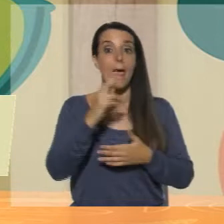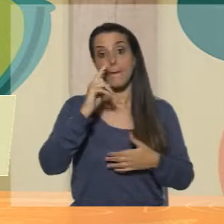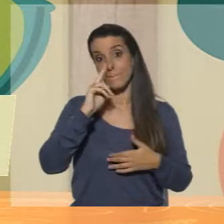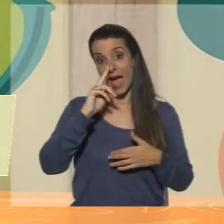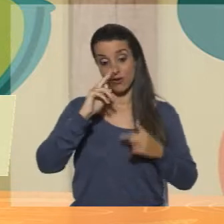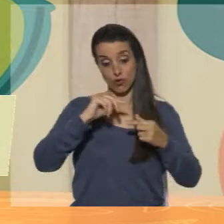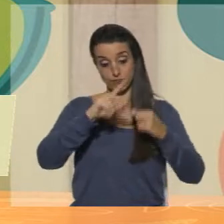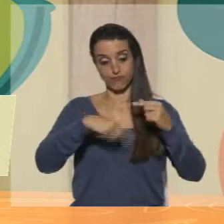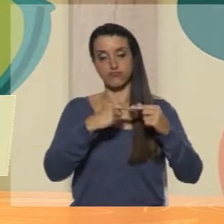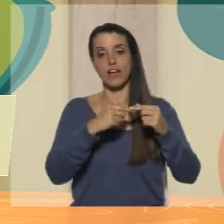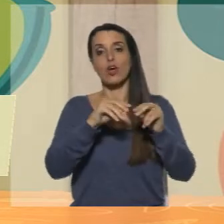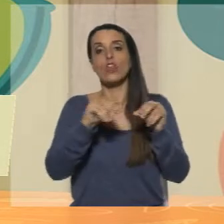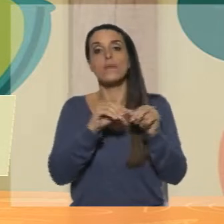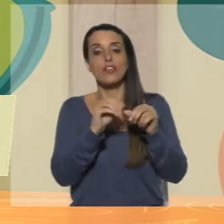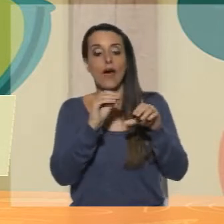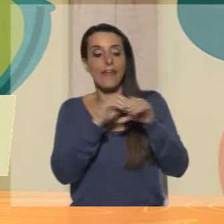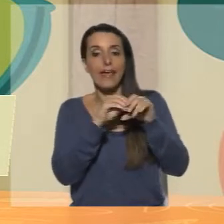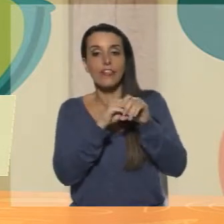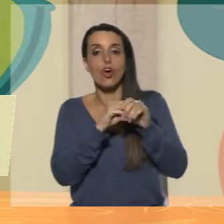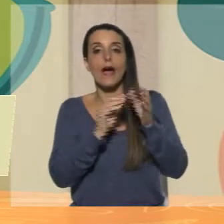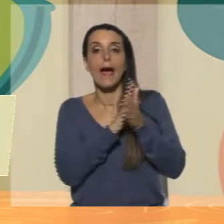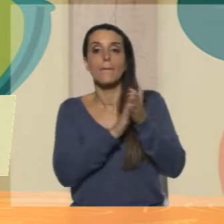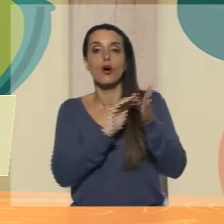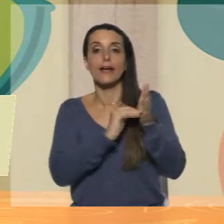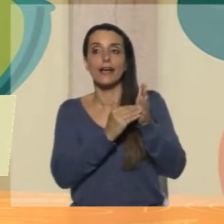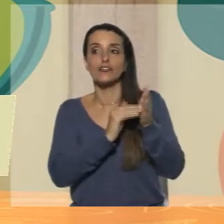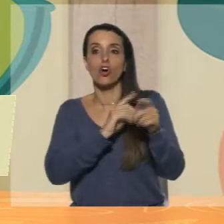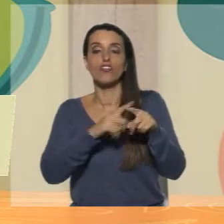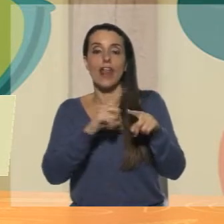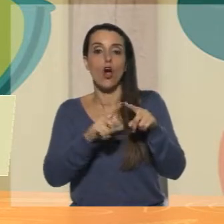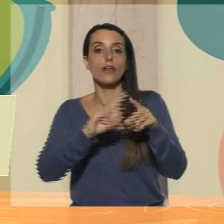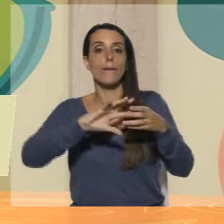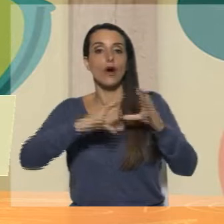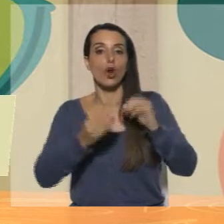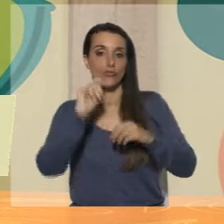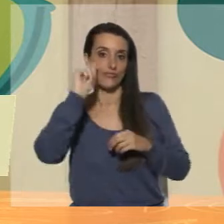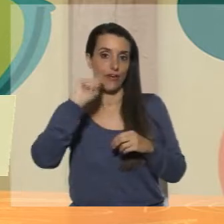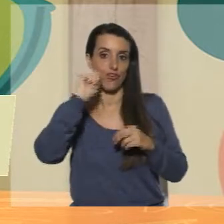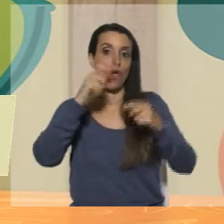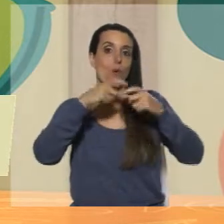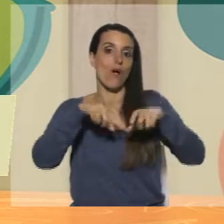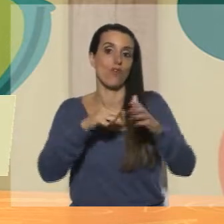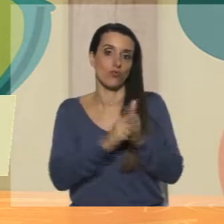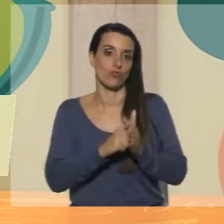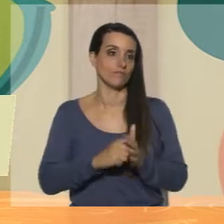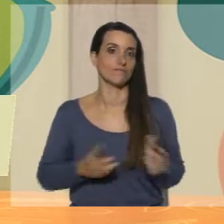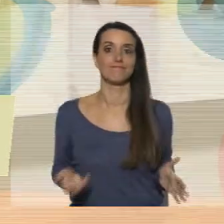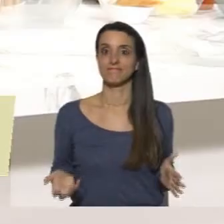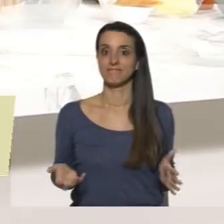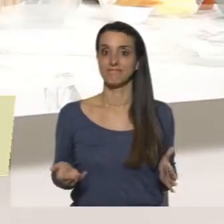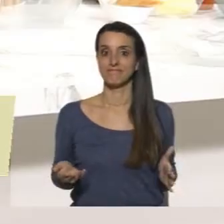carne condimentada y de relleno jamón, queso, zanahoria, morrón, cebolla y huevo duro. ¿Qué tal? Qué